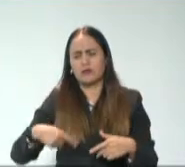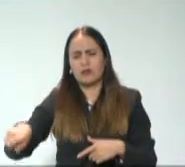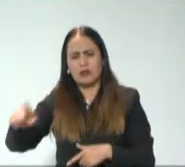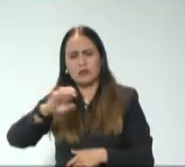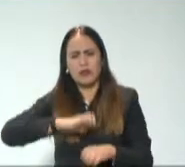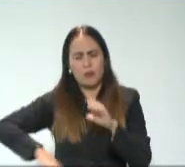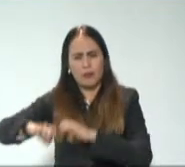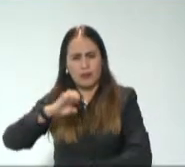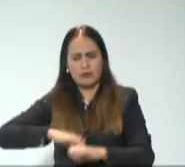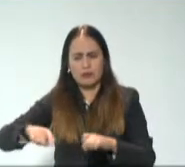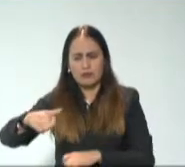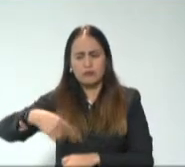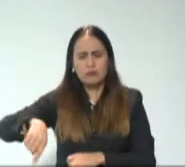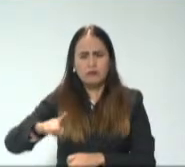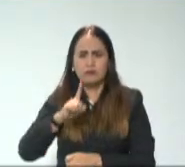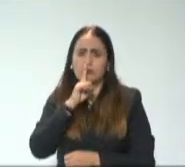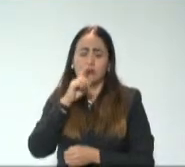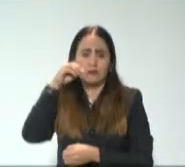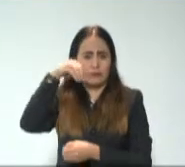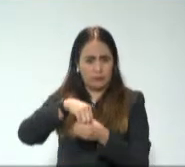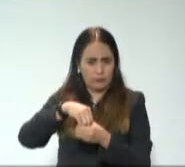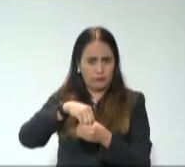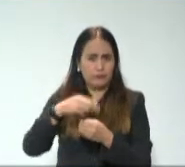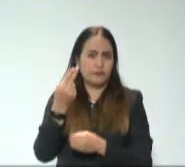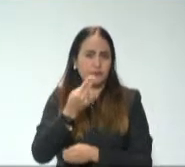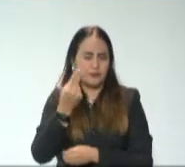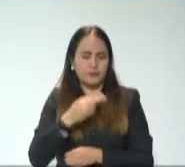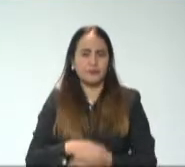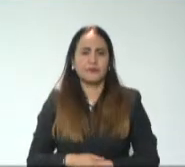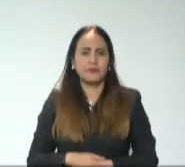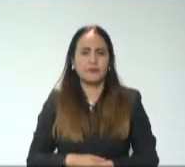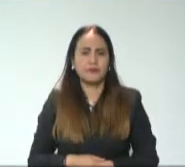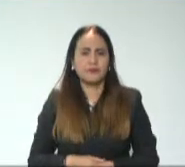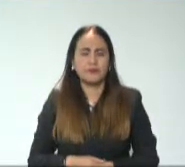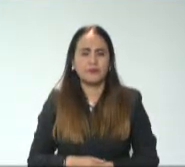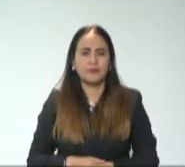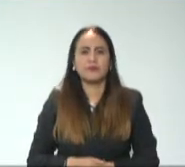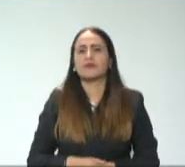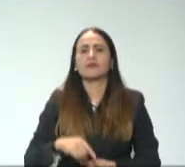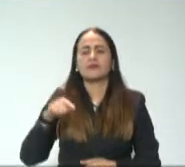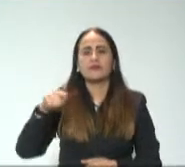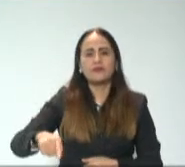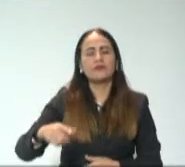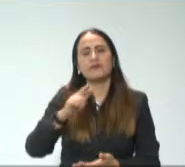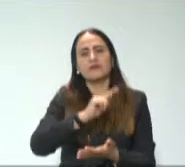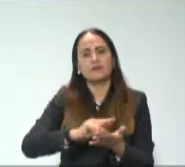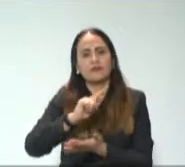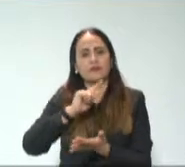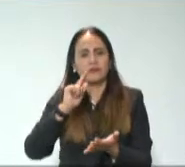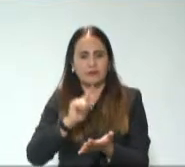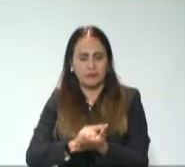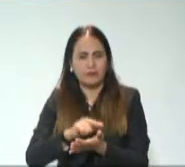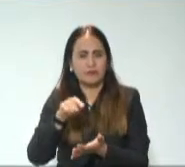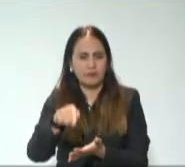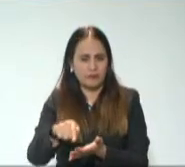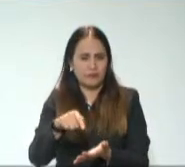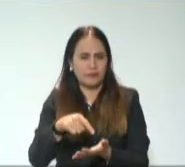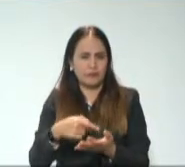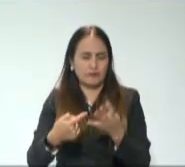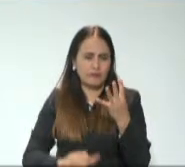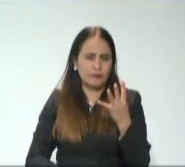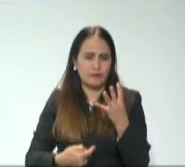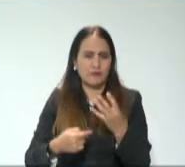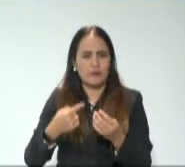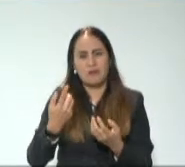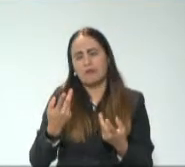obligados de acuerdo a este Corpus el poder judicial de la Federación es sujeto obligado tanto para efectos de